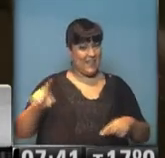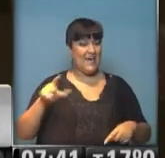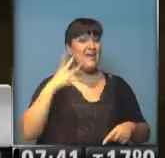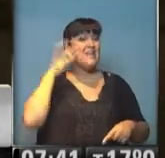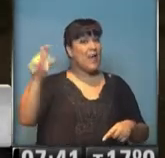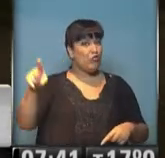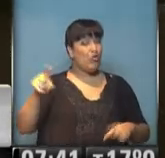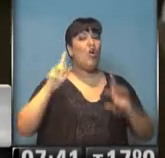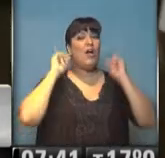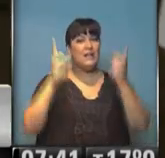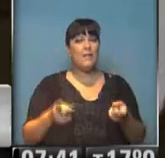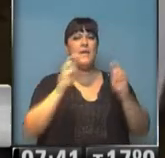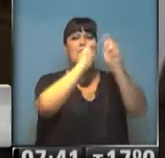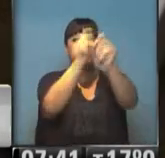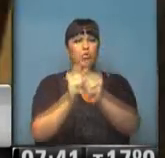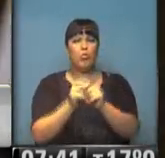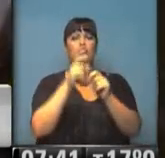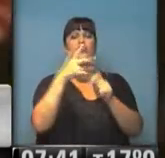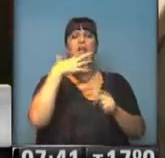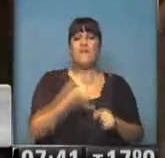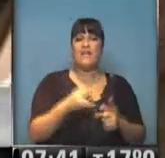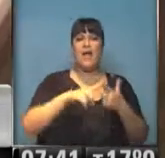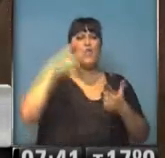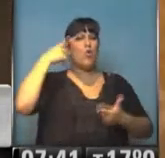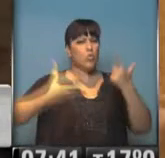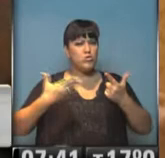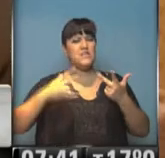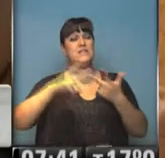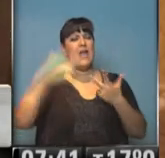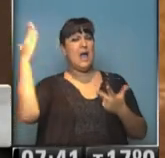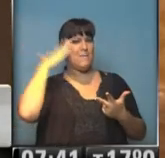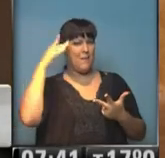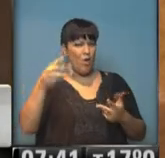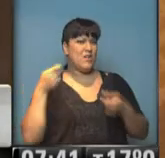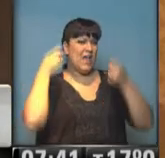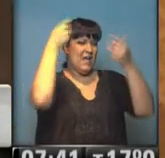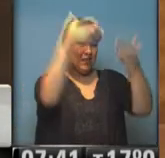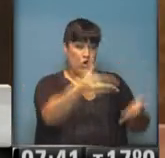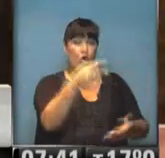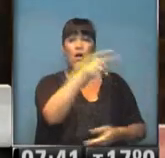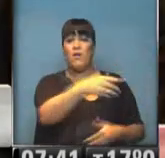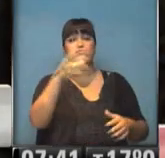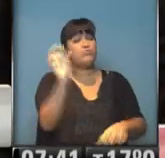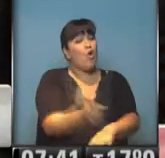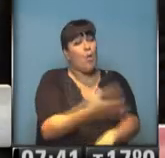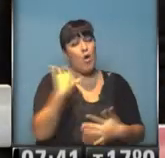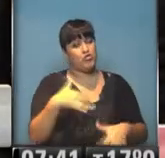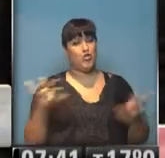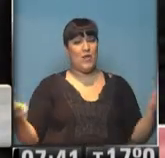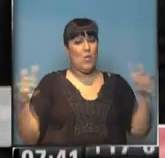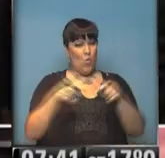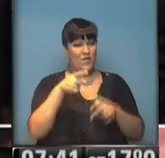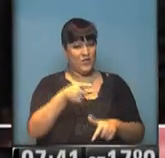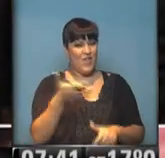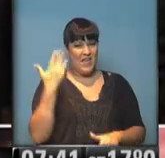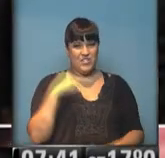una escultura que representa el valor los valores de la verdad la justicia y la memoria con mucha emoción así se vivió este encuentro